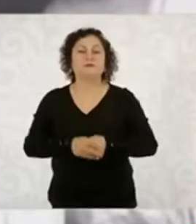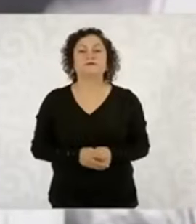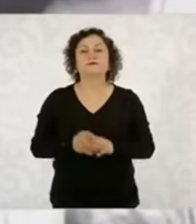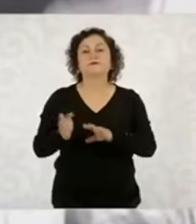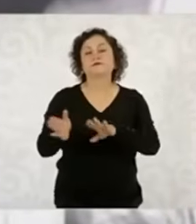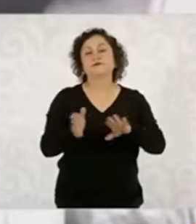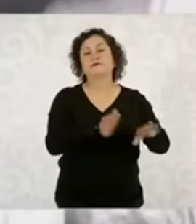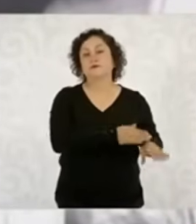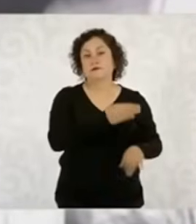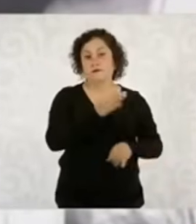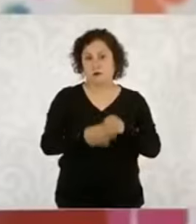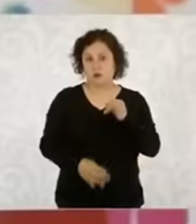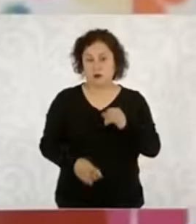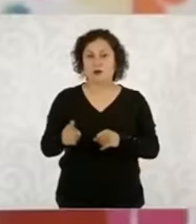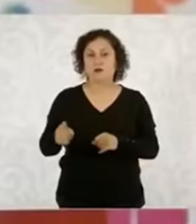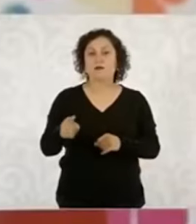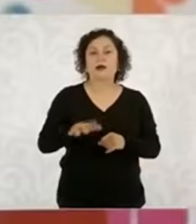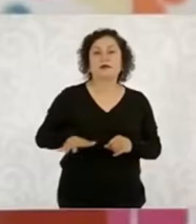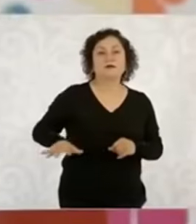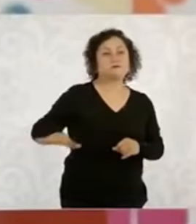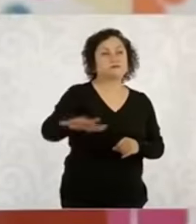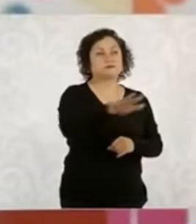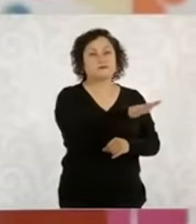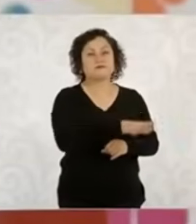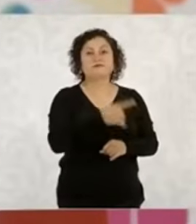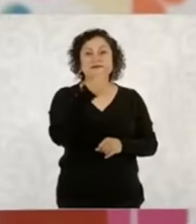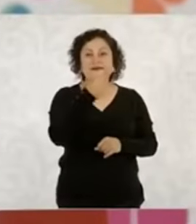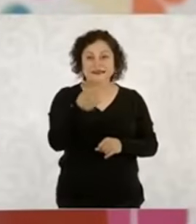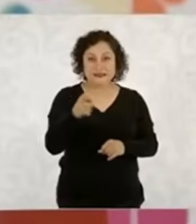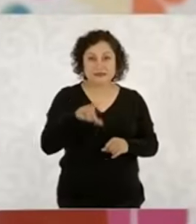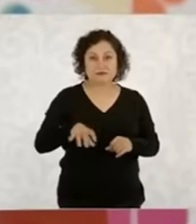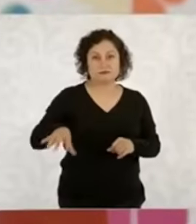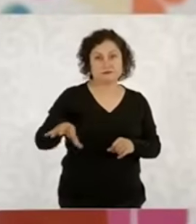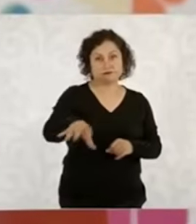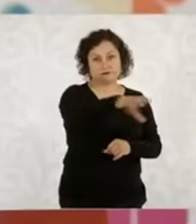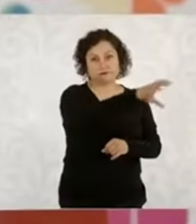una integración de 100 predios que representan